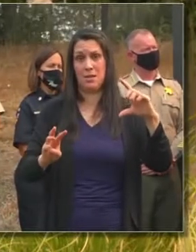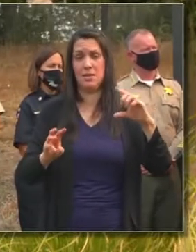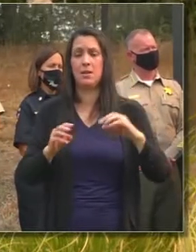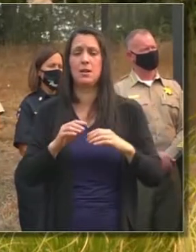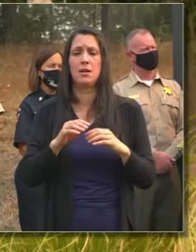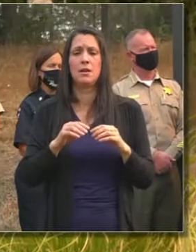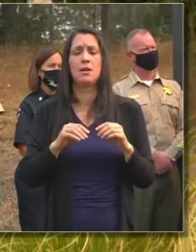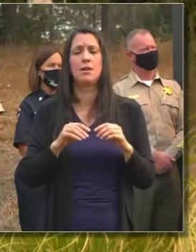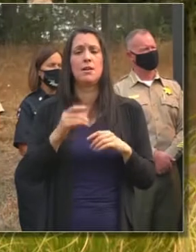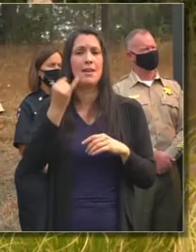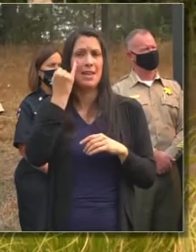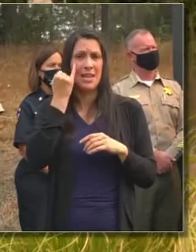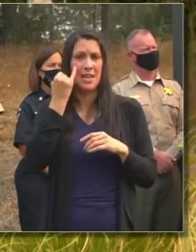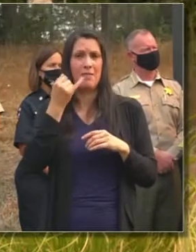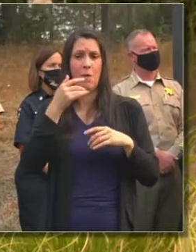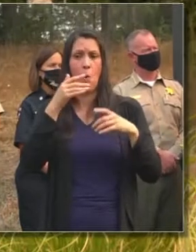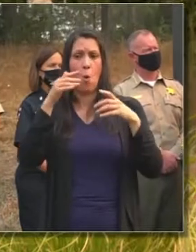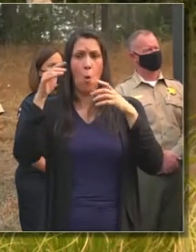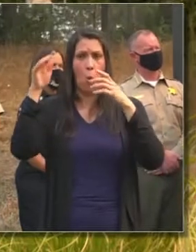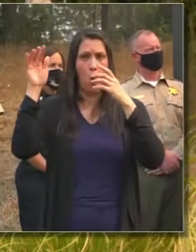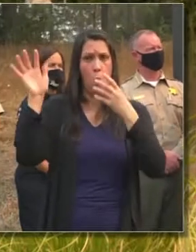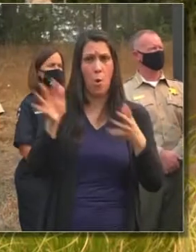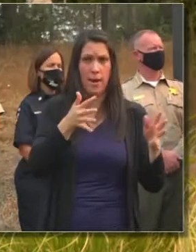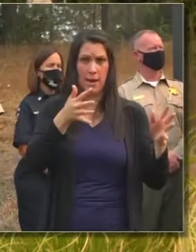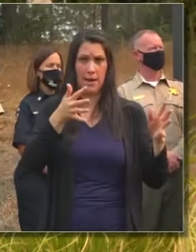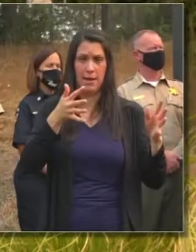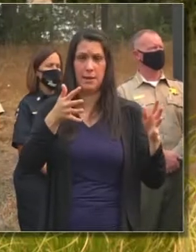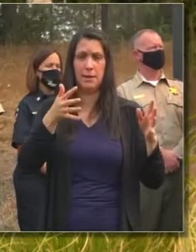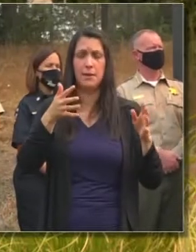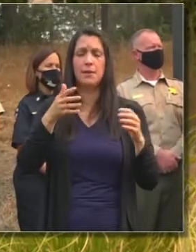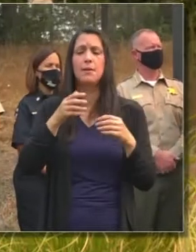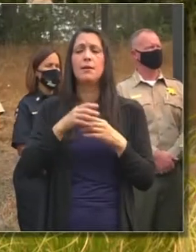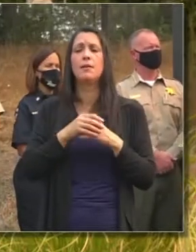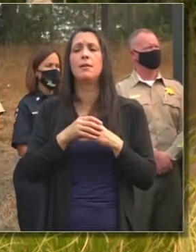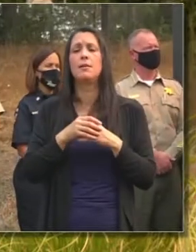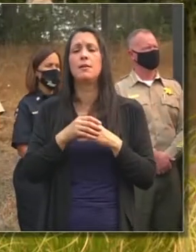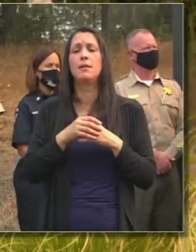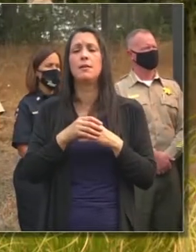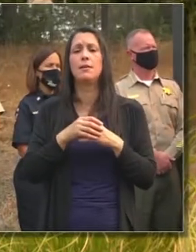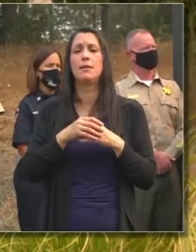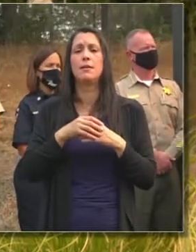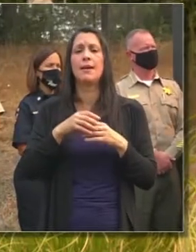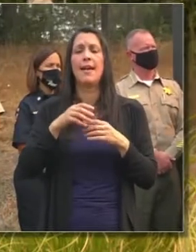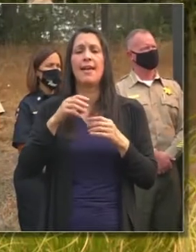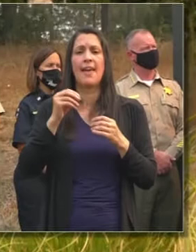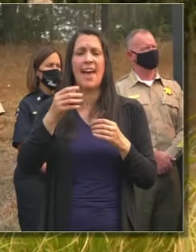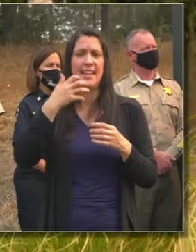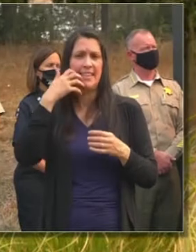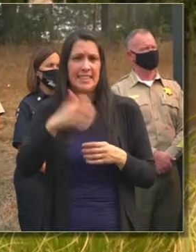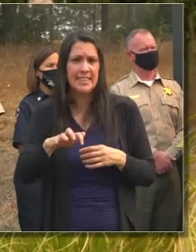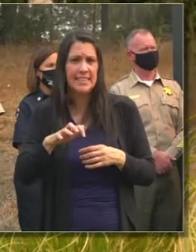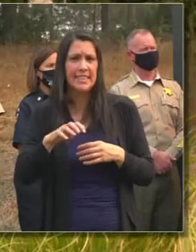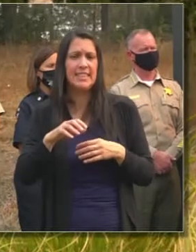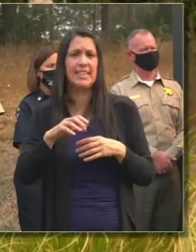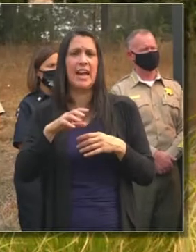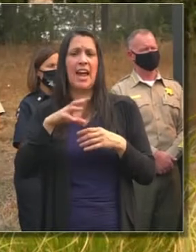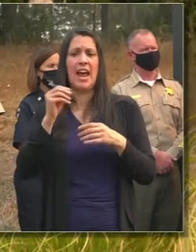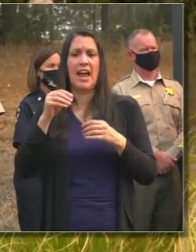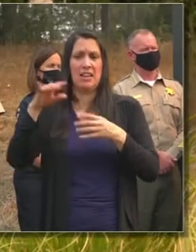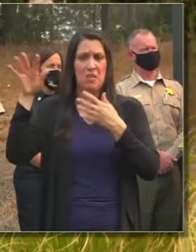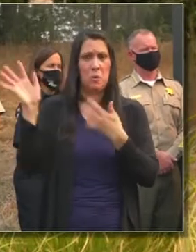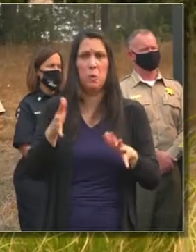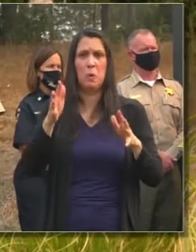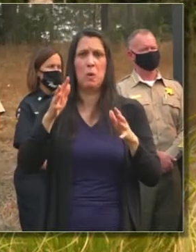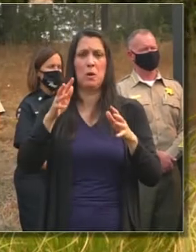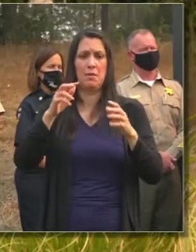mencionó obviamente si tenemos vientos ellos calientan la corriente o la